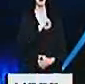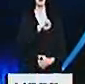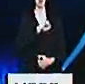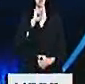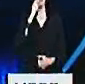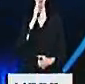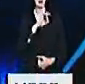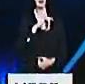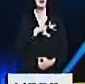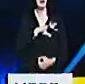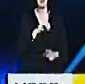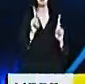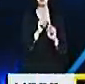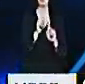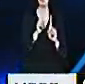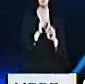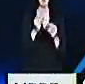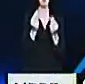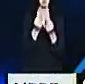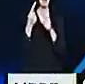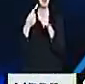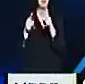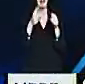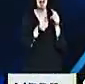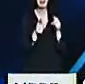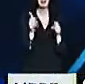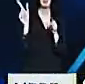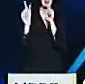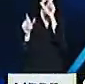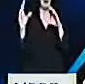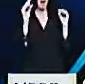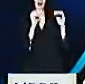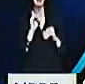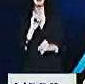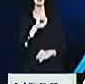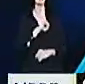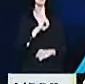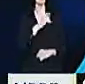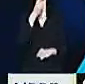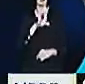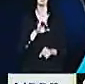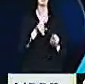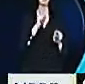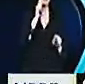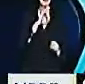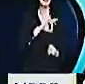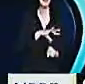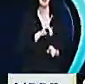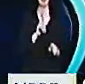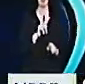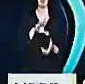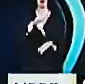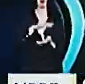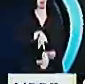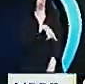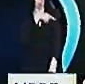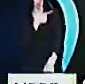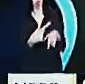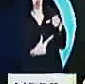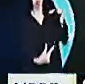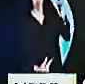Santiago no es Chile. ¿Cuántas veces hemos escuchado esta frase? Se repite mucho, ¿no? En un país tan extenso y diverso además como el nuestro,